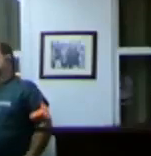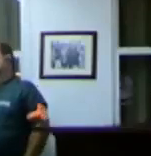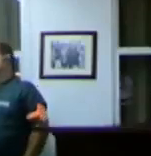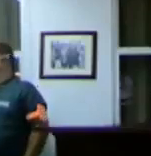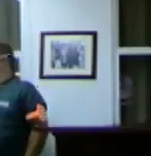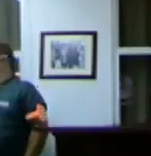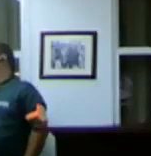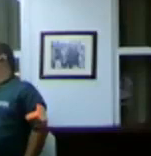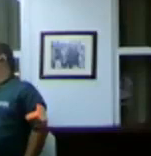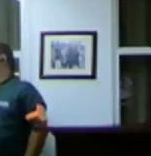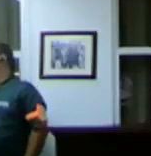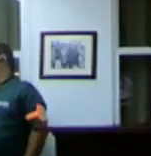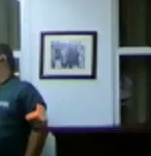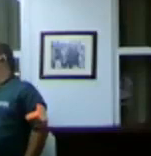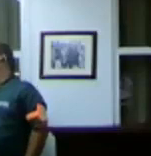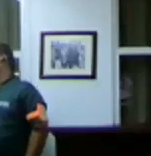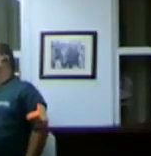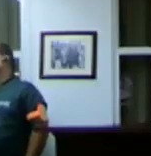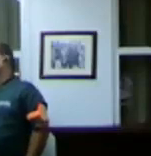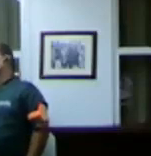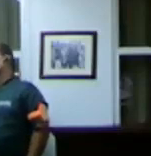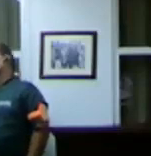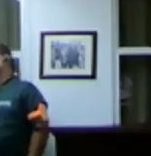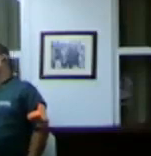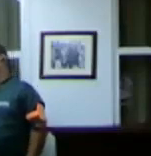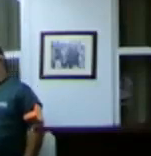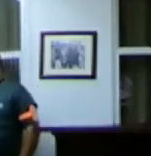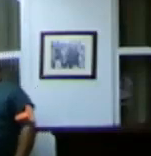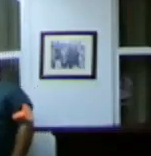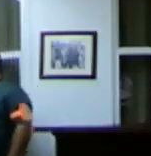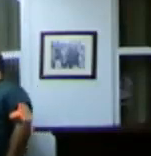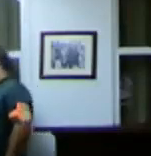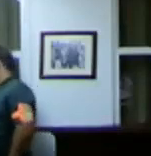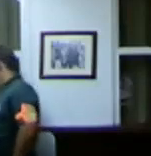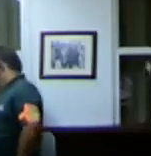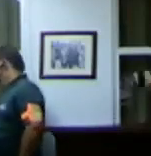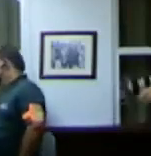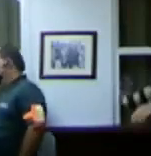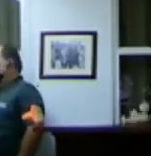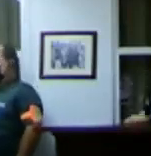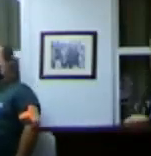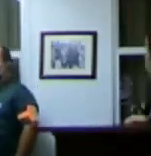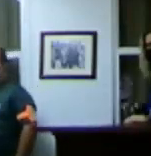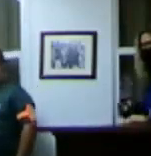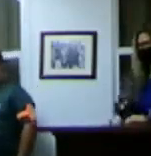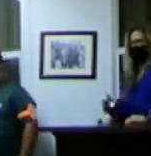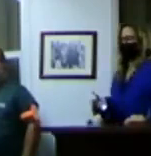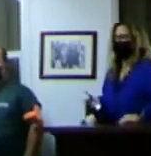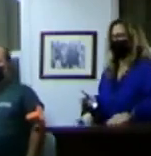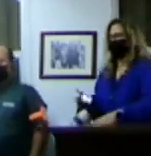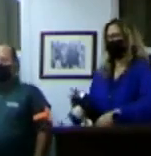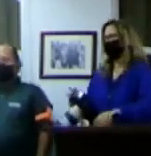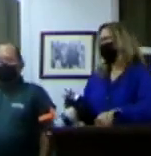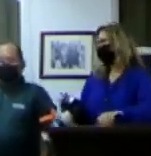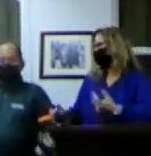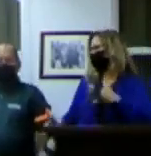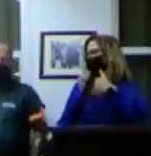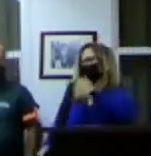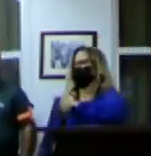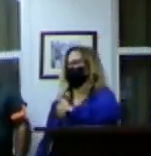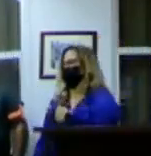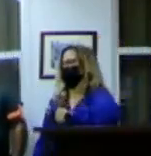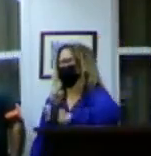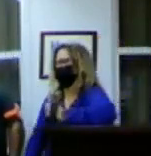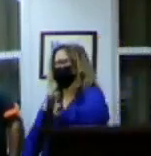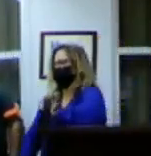problema que toca un arco, un árbol o algo, la línea falla, la línea sale de servicio, esas personas que se suponen de esa línea